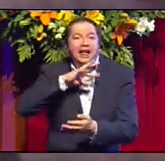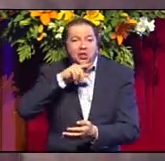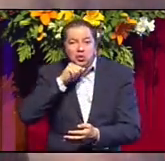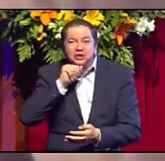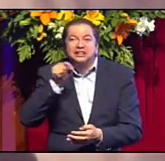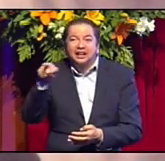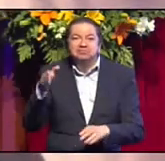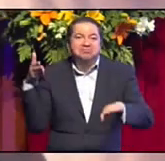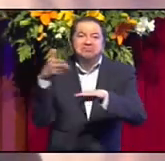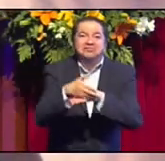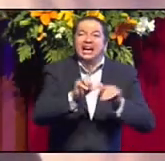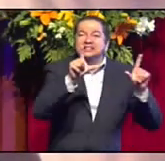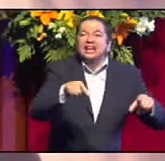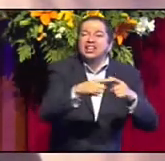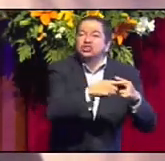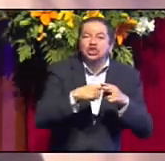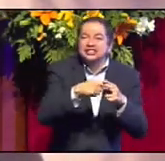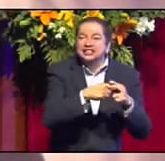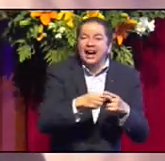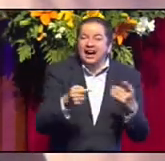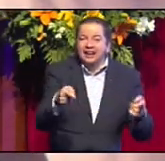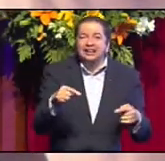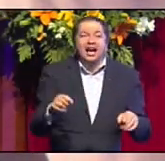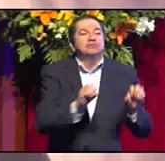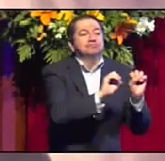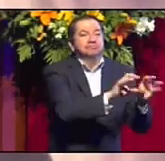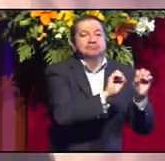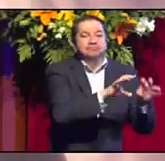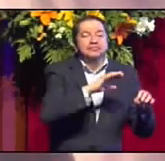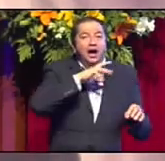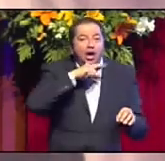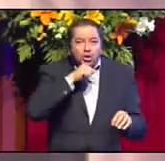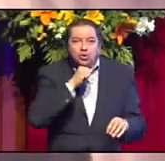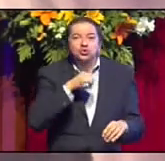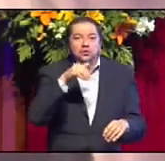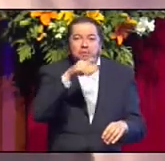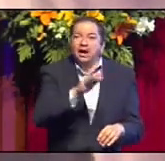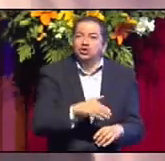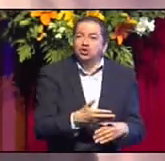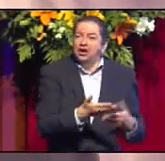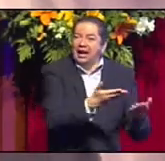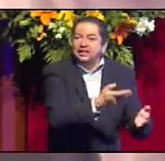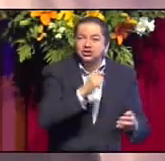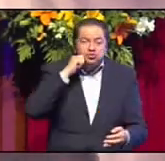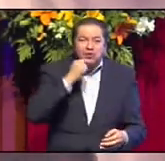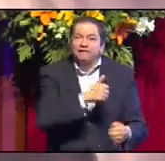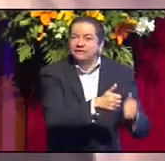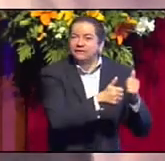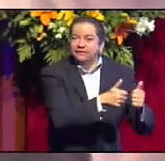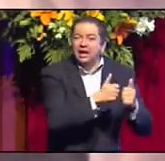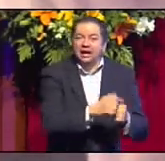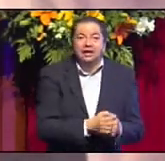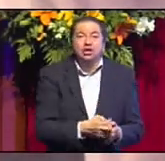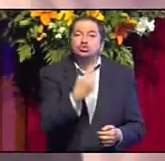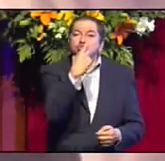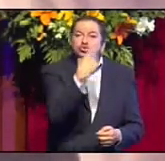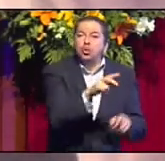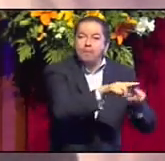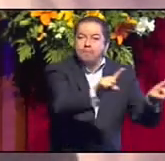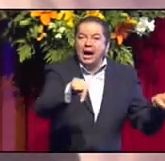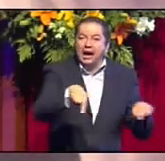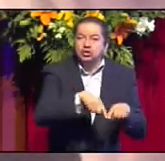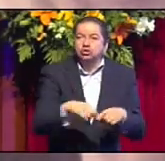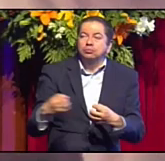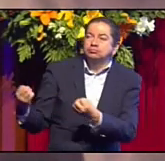las sedes sociales a hacerles clases a nuestros adultos mayores. Por Dios, qué significativo eso, que en su espacio puedan recibir